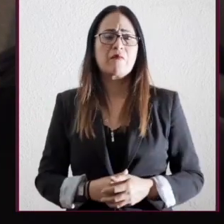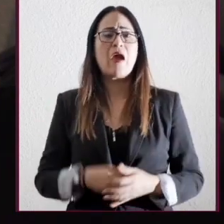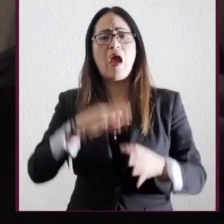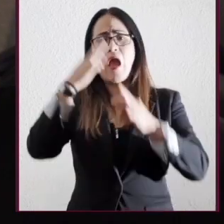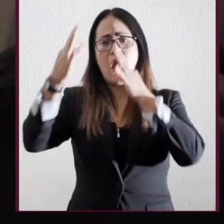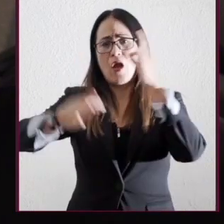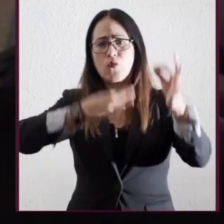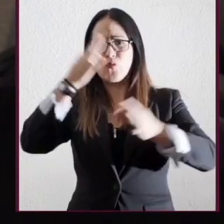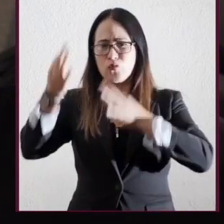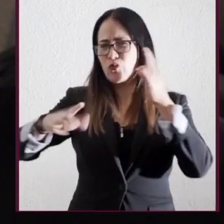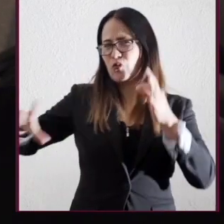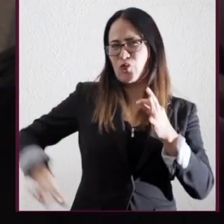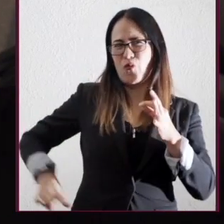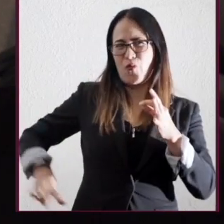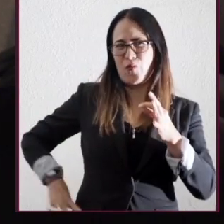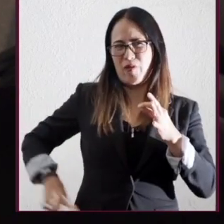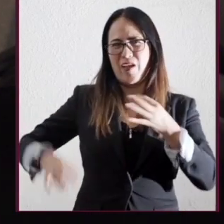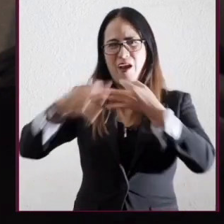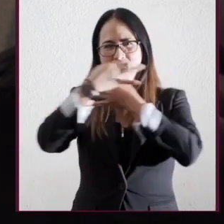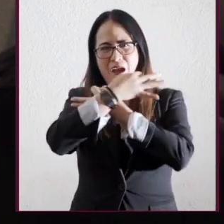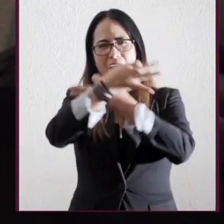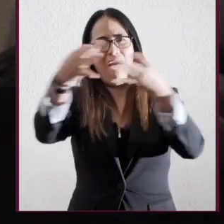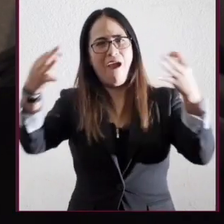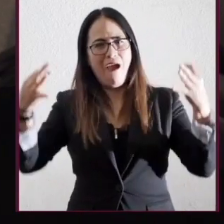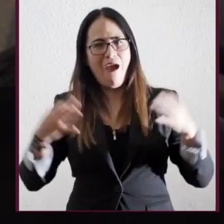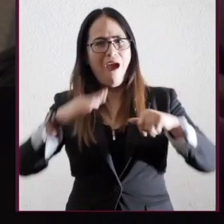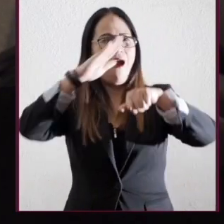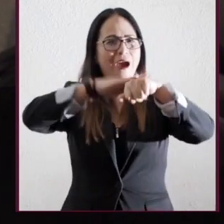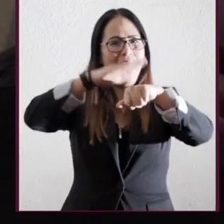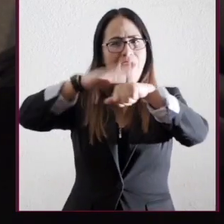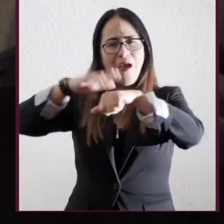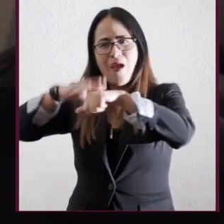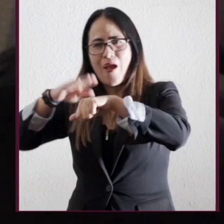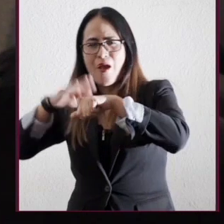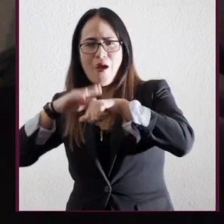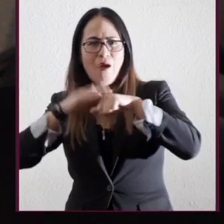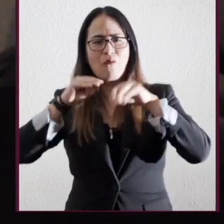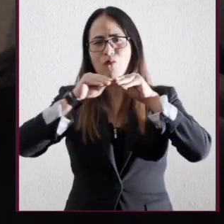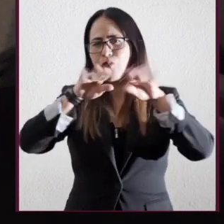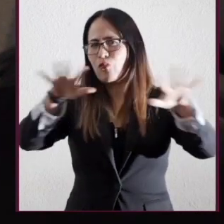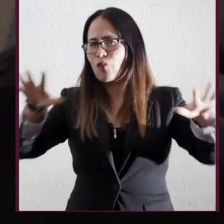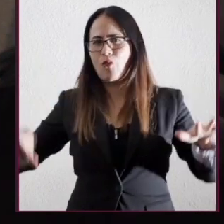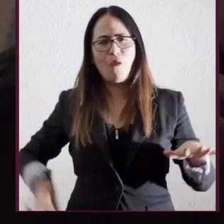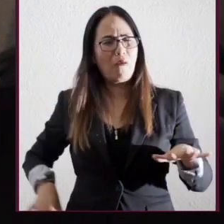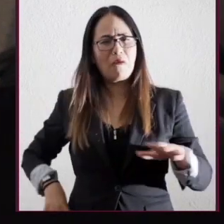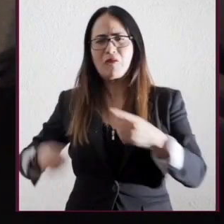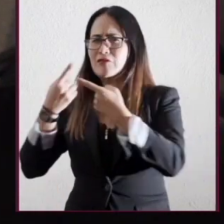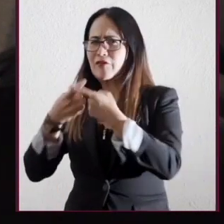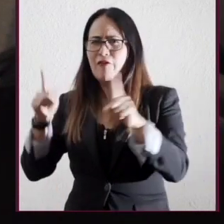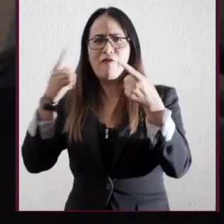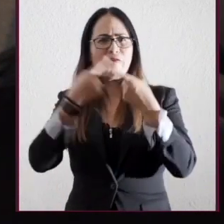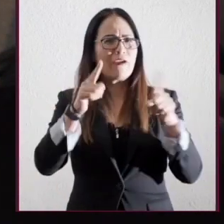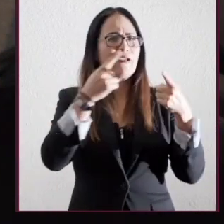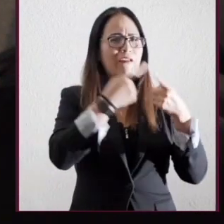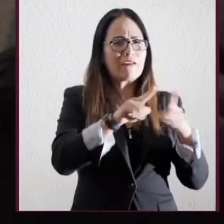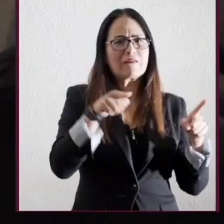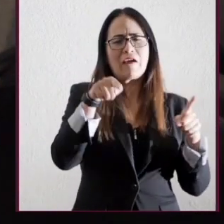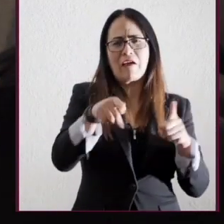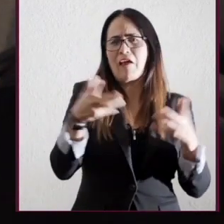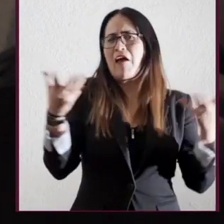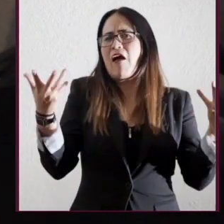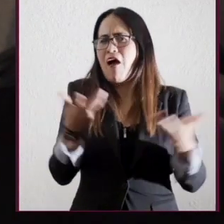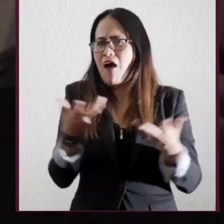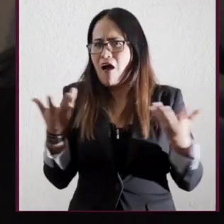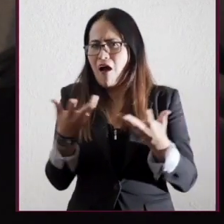todos los anuncios oficiales, toda la forma en la que el gobierno estaba actuando, los diferentes gobiernos estaban actuando, se estaban desarrollando a